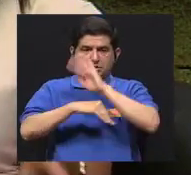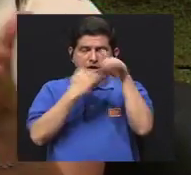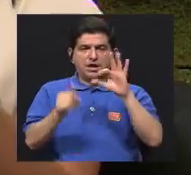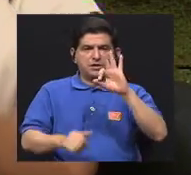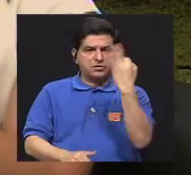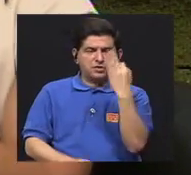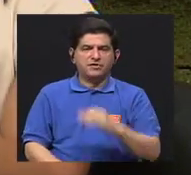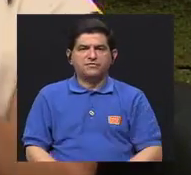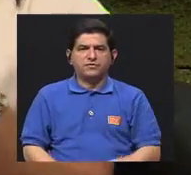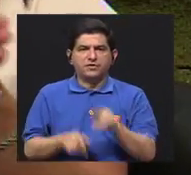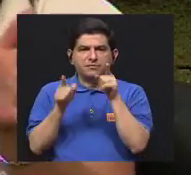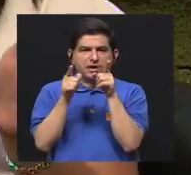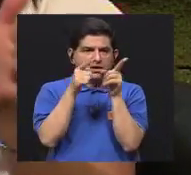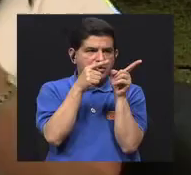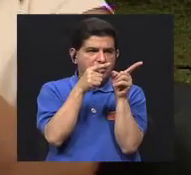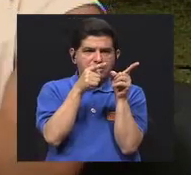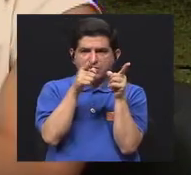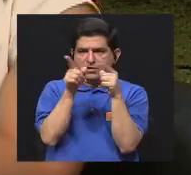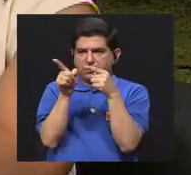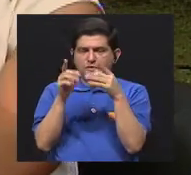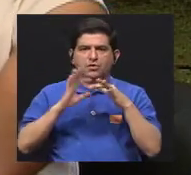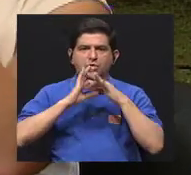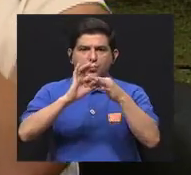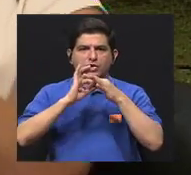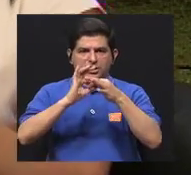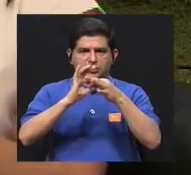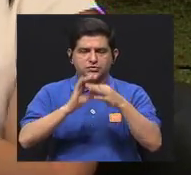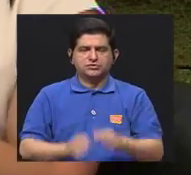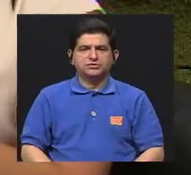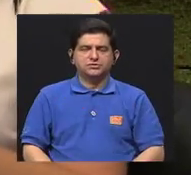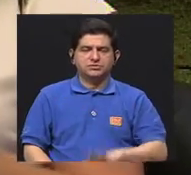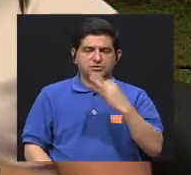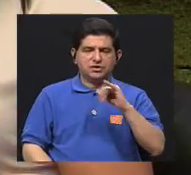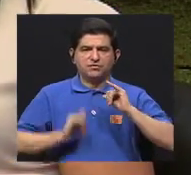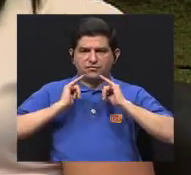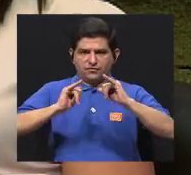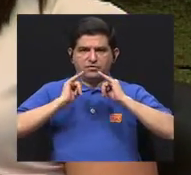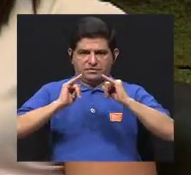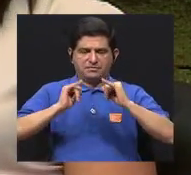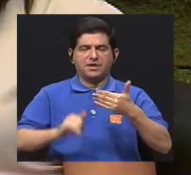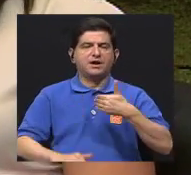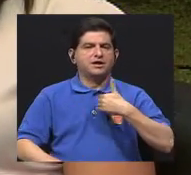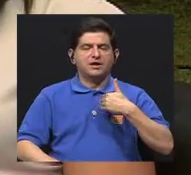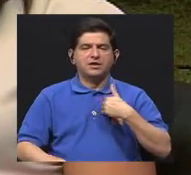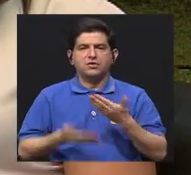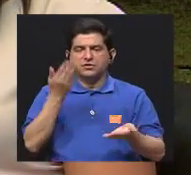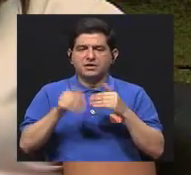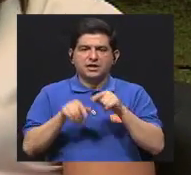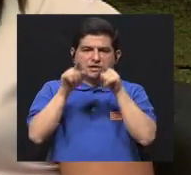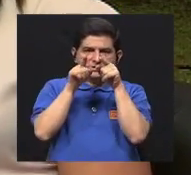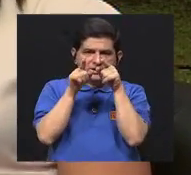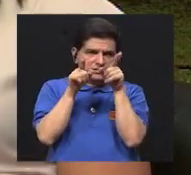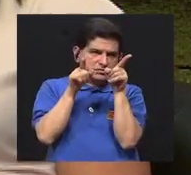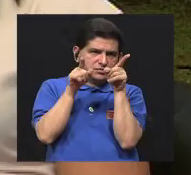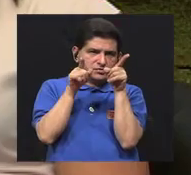las posiciones en que vuelva a ver, los dos ojitos vayan juntos y en forma simétrica, y que no vaya a haber estrabismos